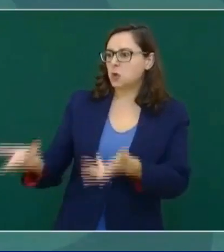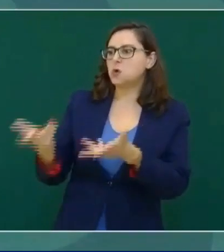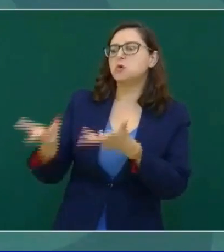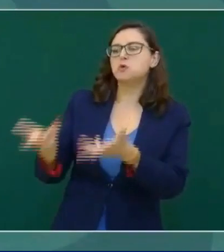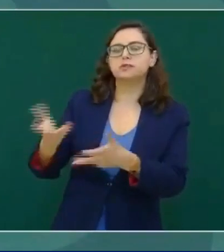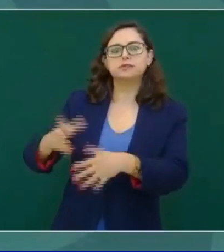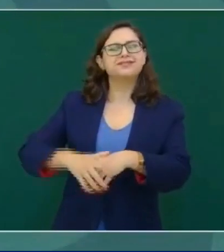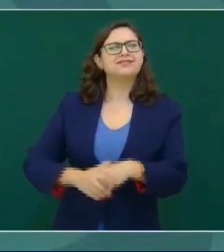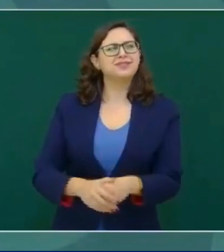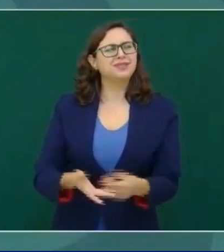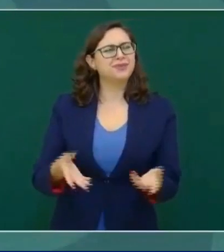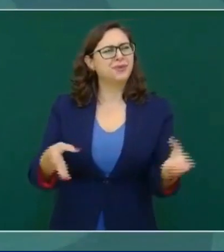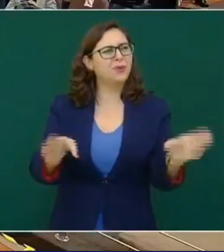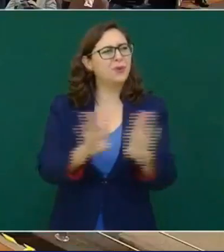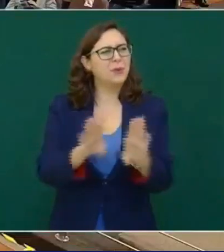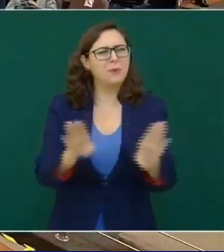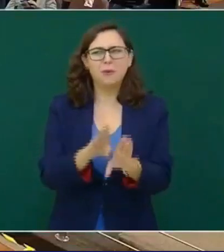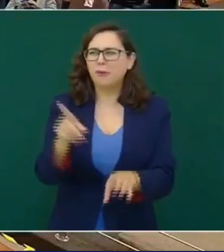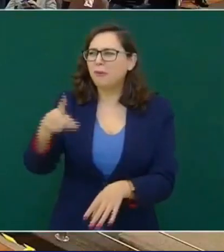dinero?